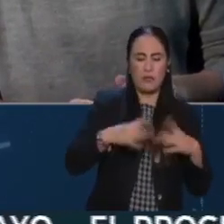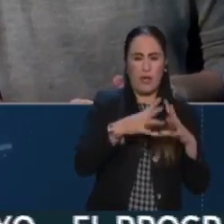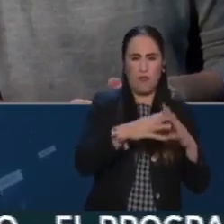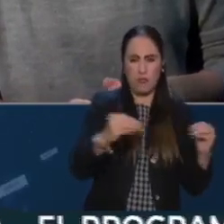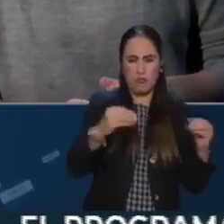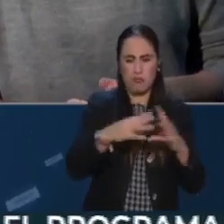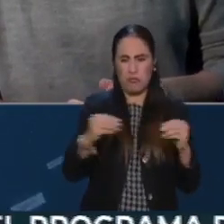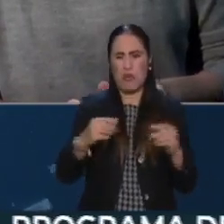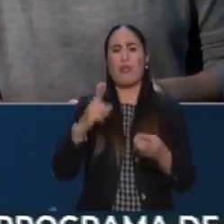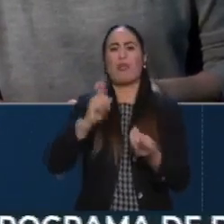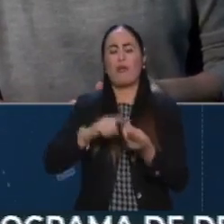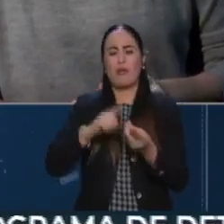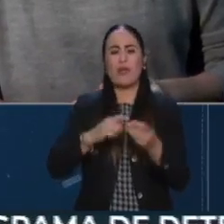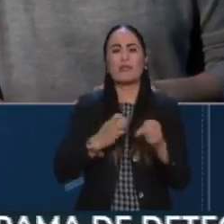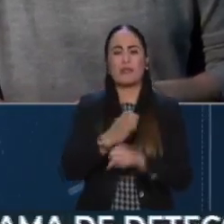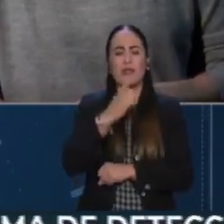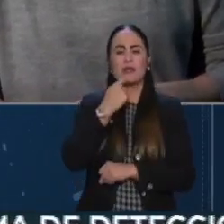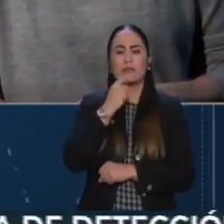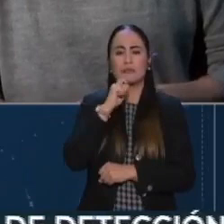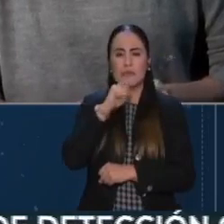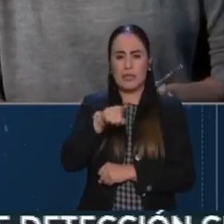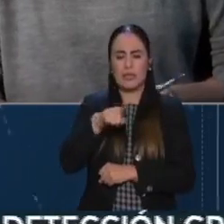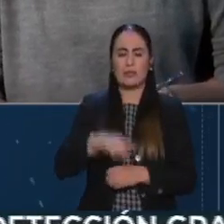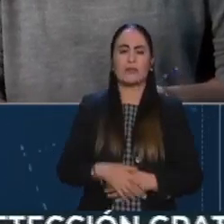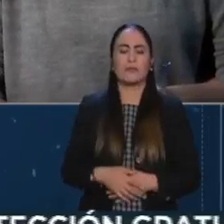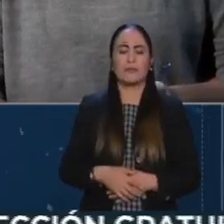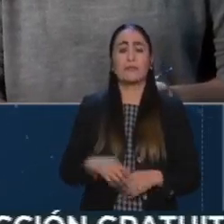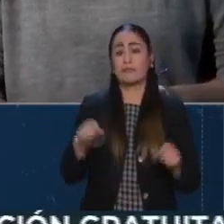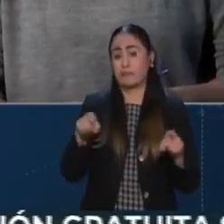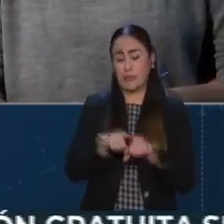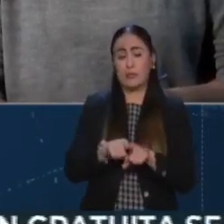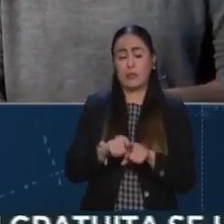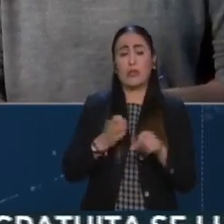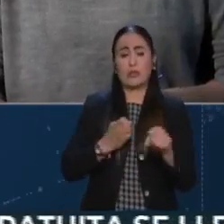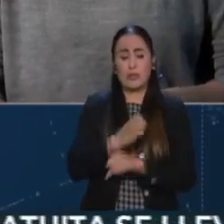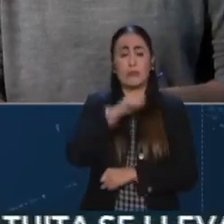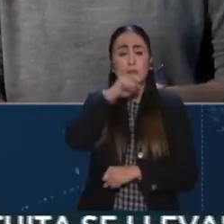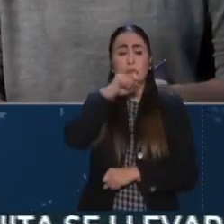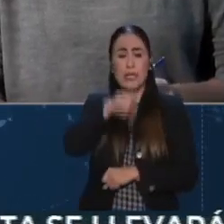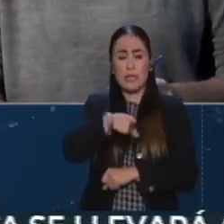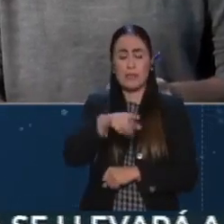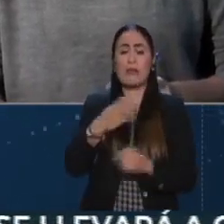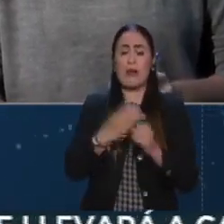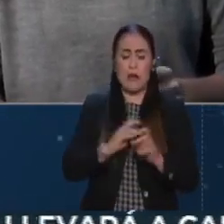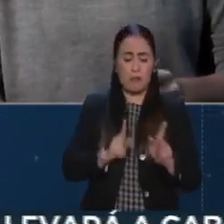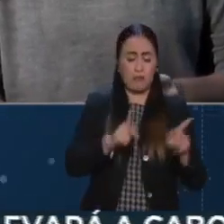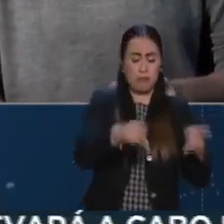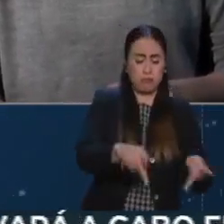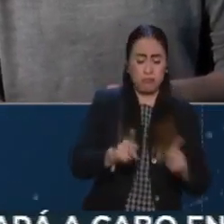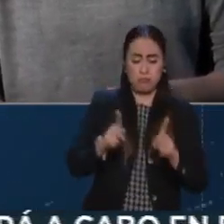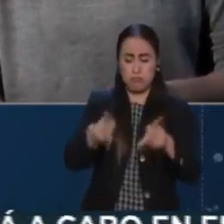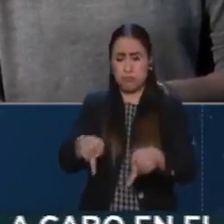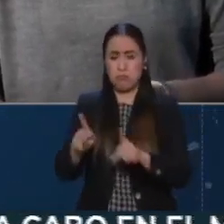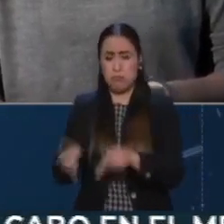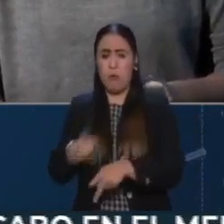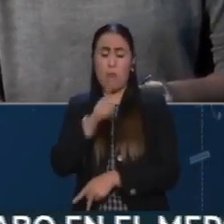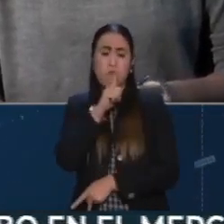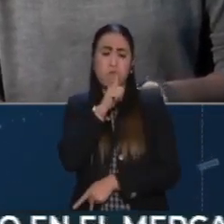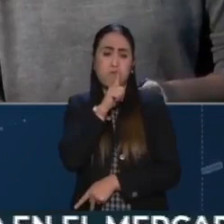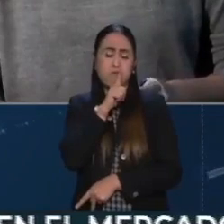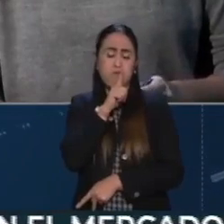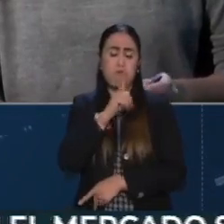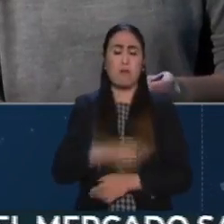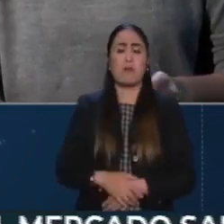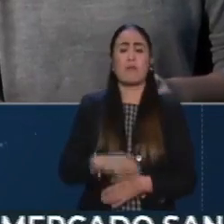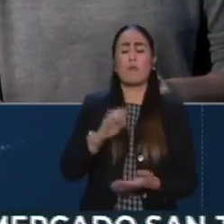También sabemos que Jalisco es uno de los principales estados donde se han encontrado más fosas clandestinas. Por ejemplo, en